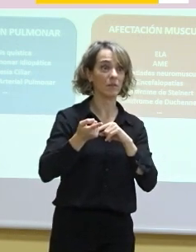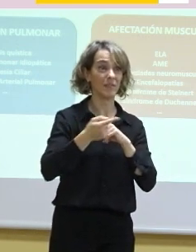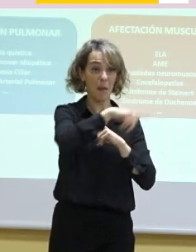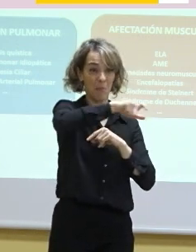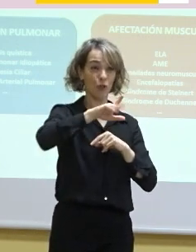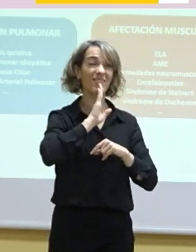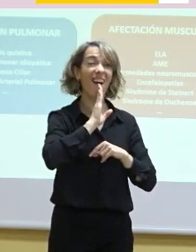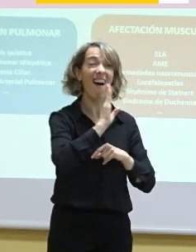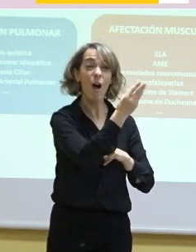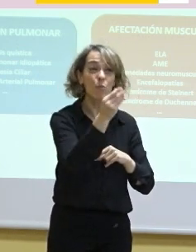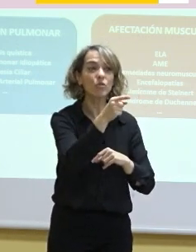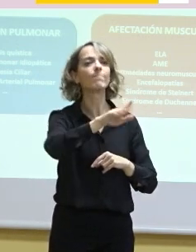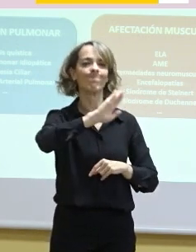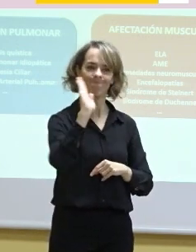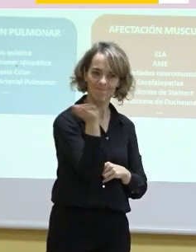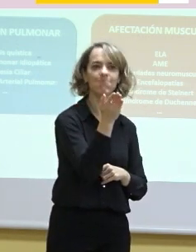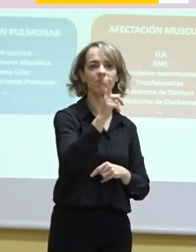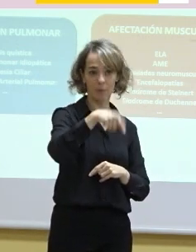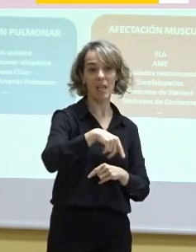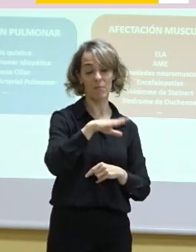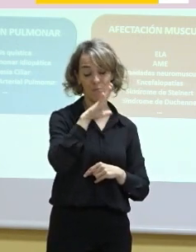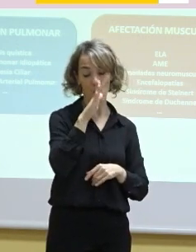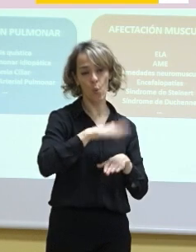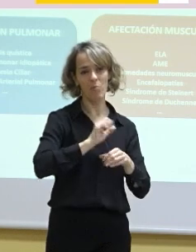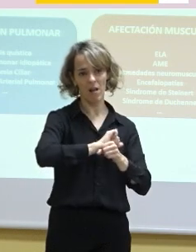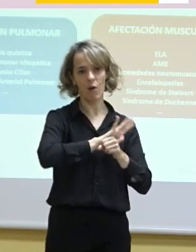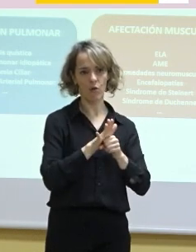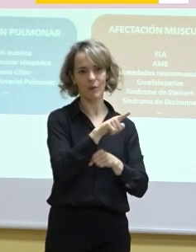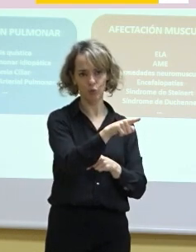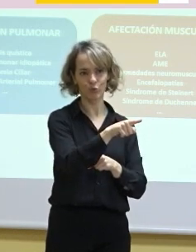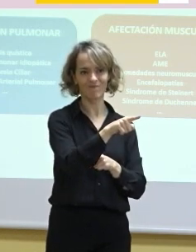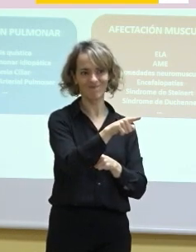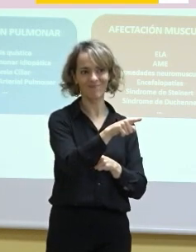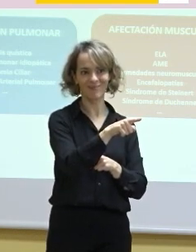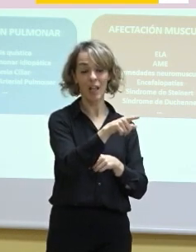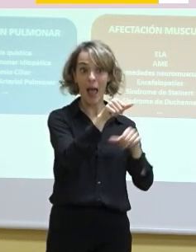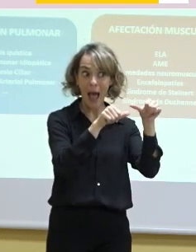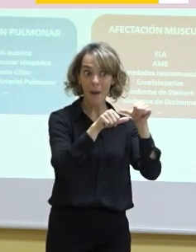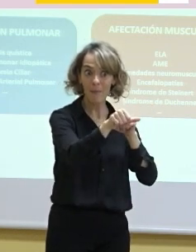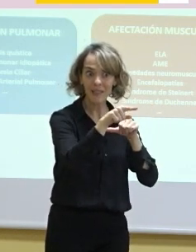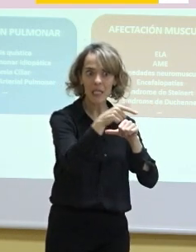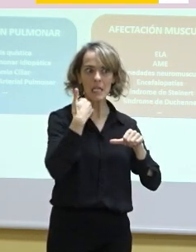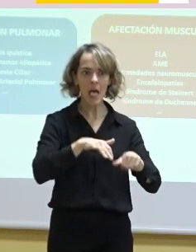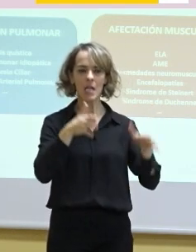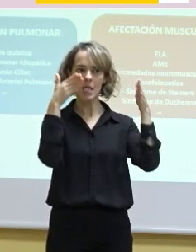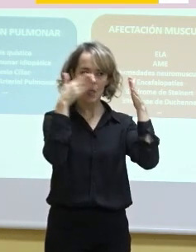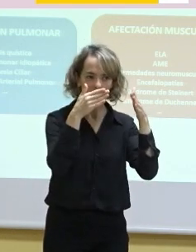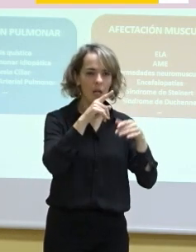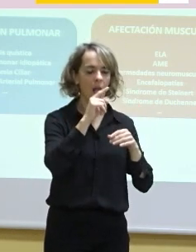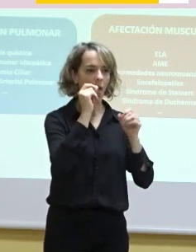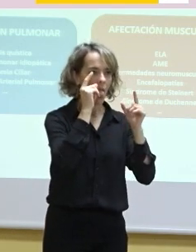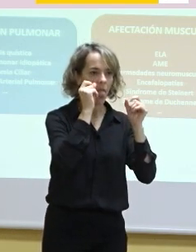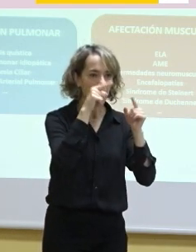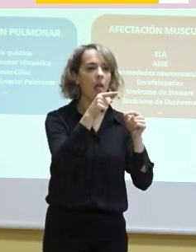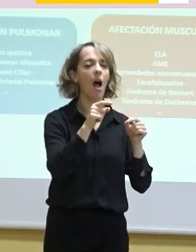personas también fueron afectadas, por desgracia, por este virus, y empezamos a entrar más de lleno, ¿no?, en reconocer a esta